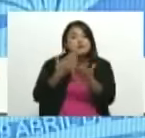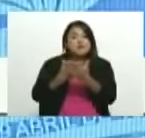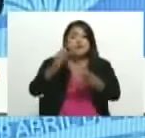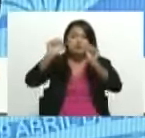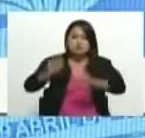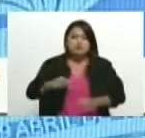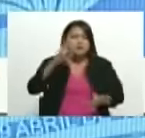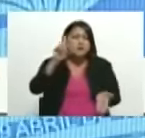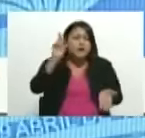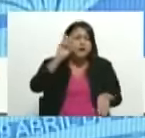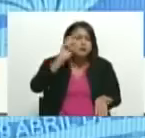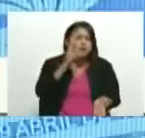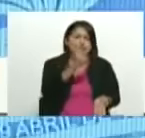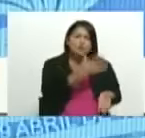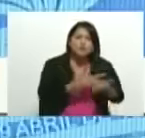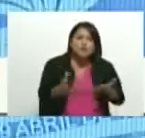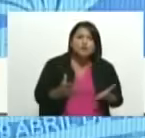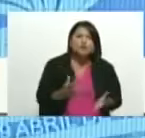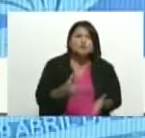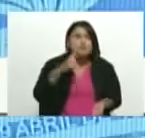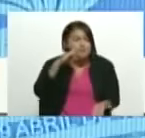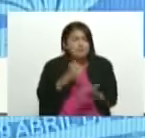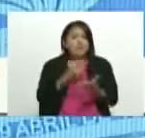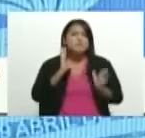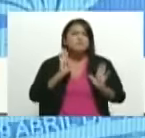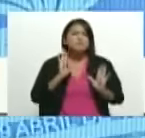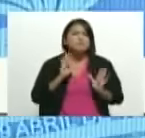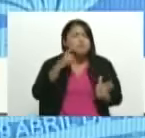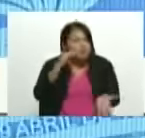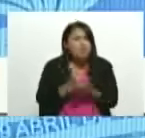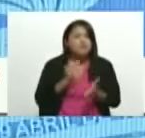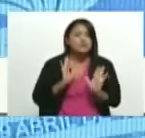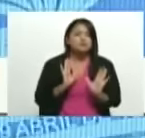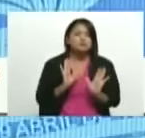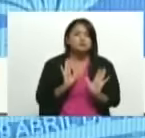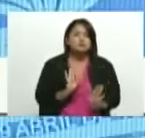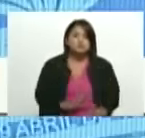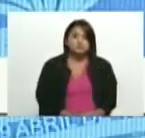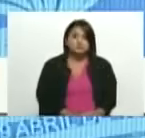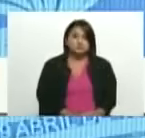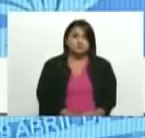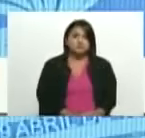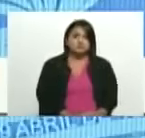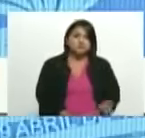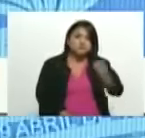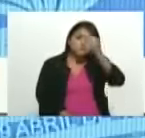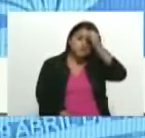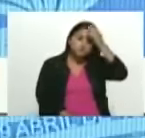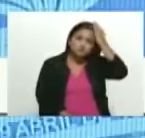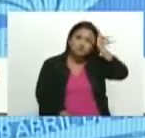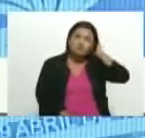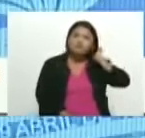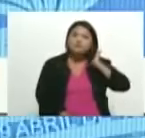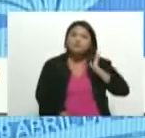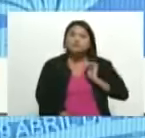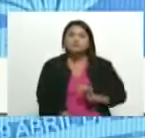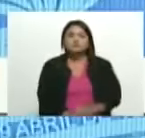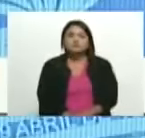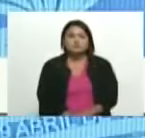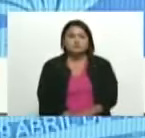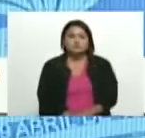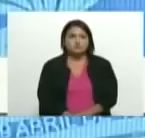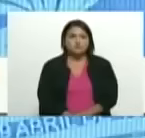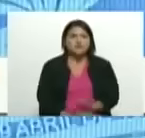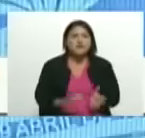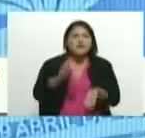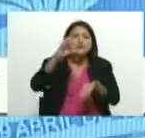efecto ese es el número. Te reto, Casal. Vamos a nombrar al Centro Carter. Que el